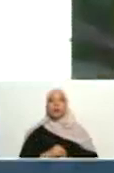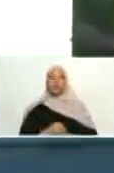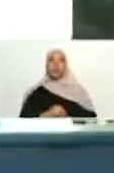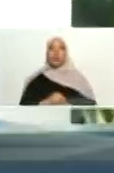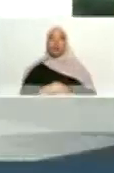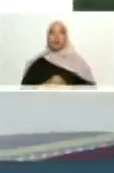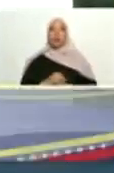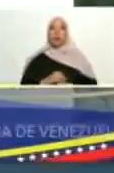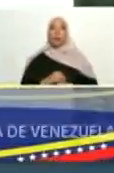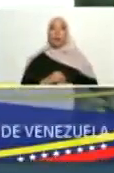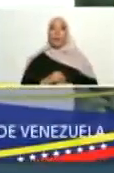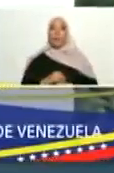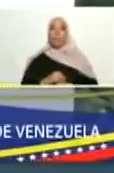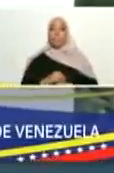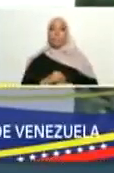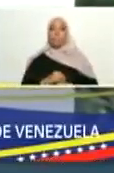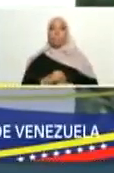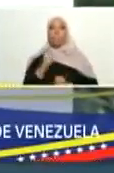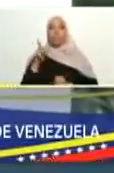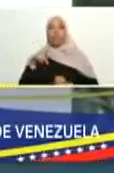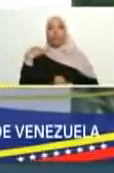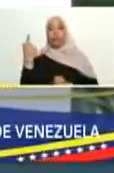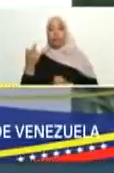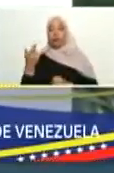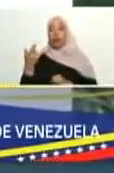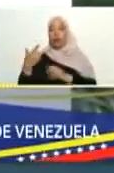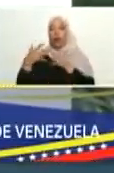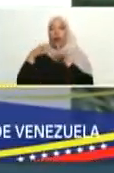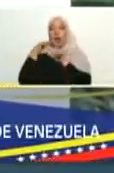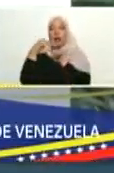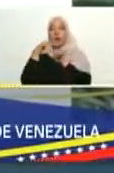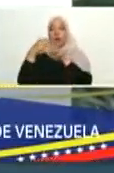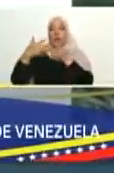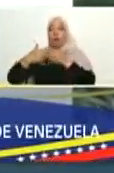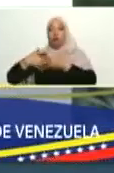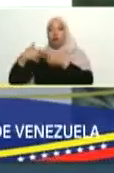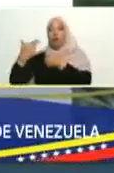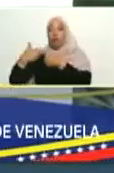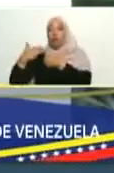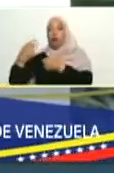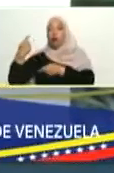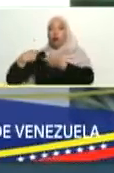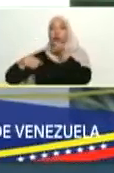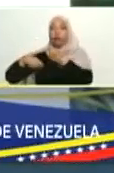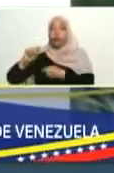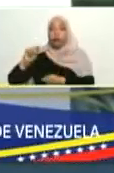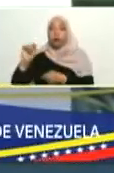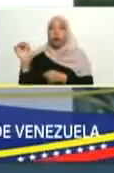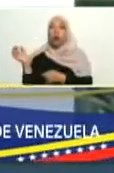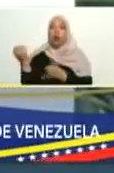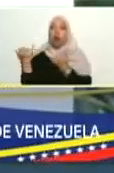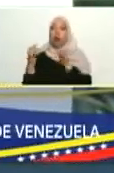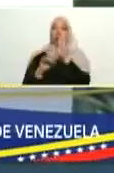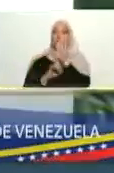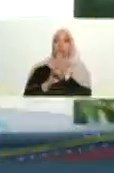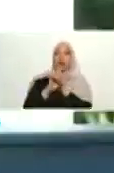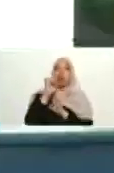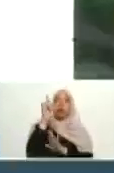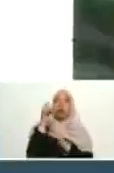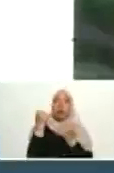la economía pospetrolera y hoy hemos visto dos motores importantes, el motor turismo, que se ha desarrollado con